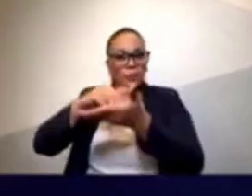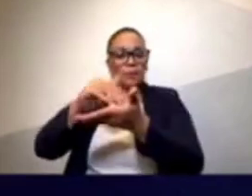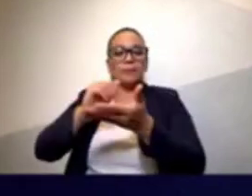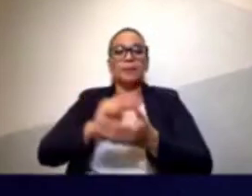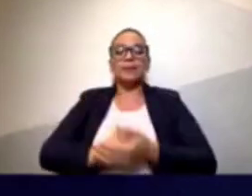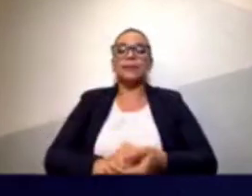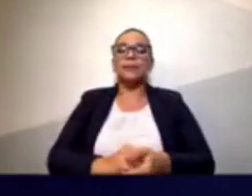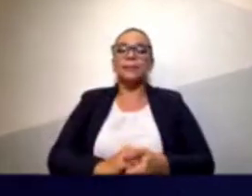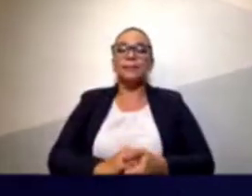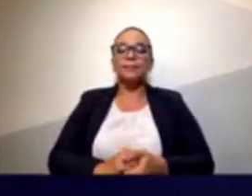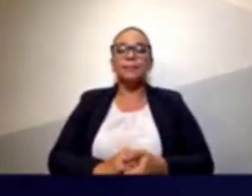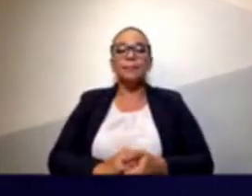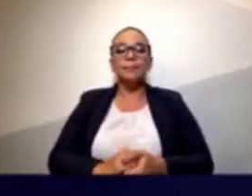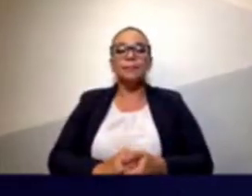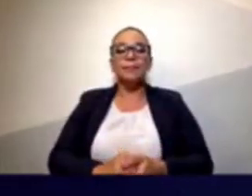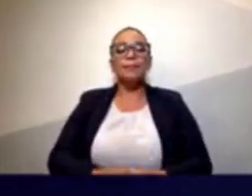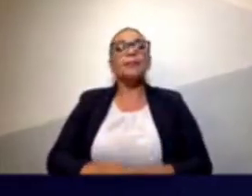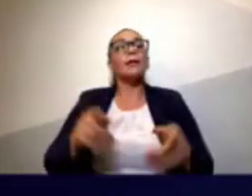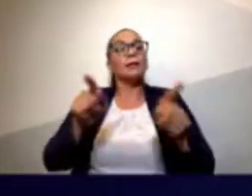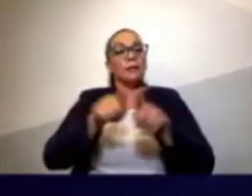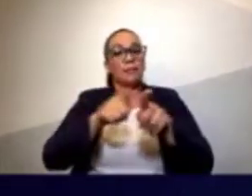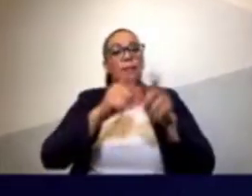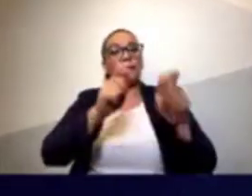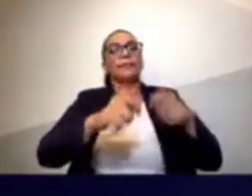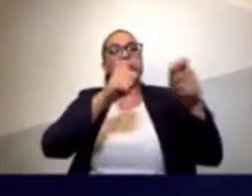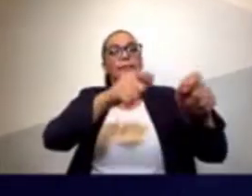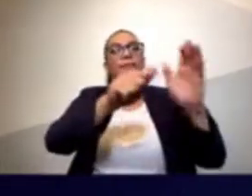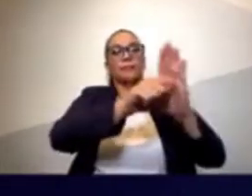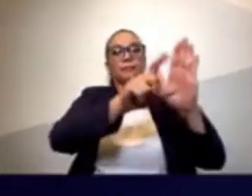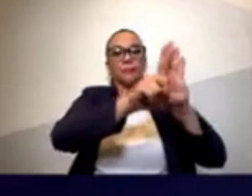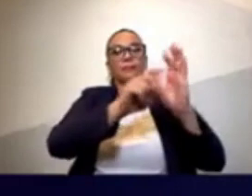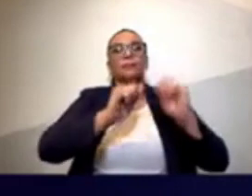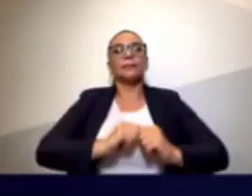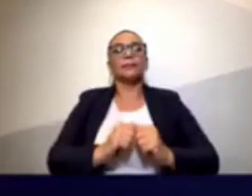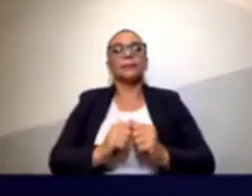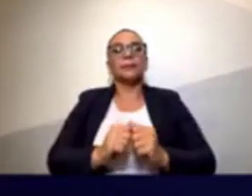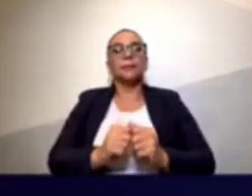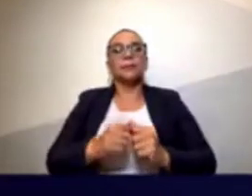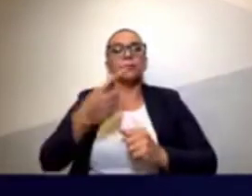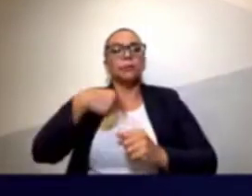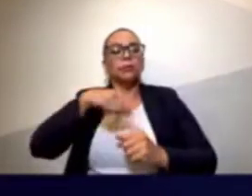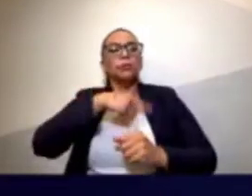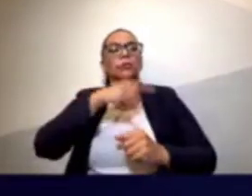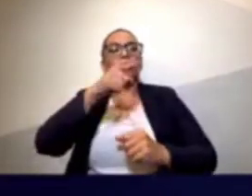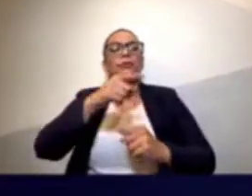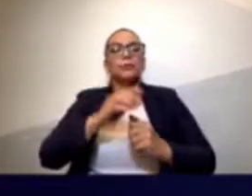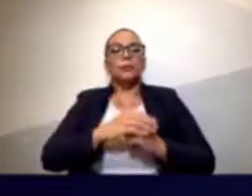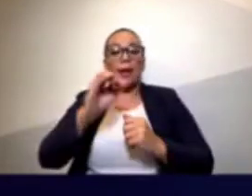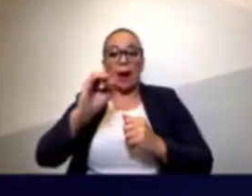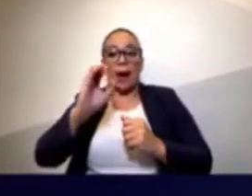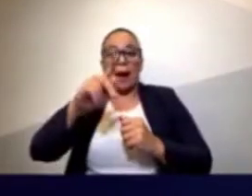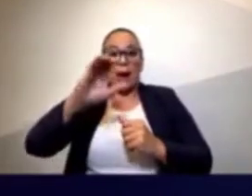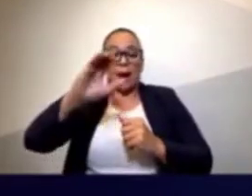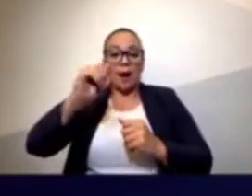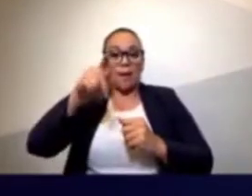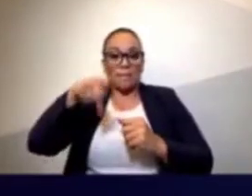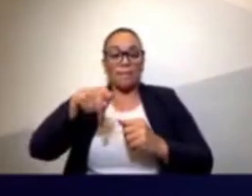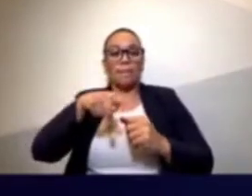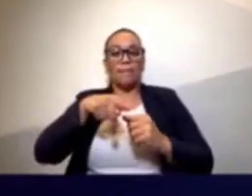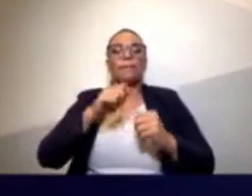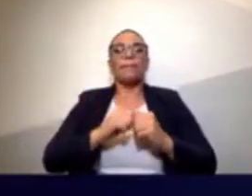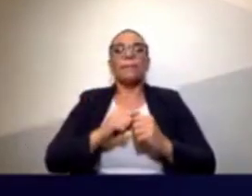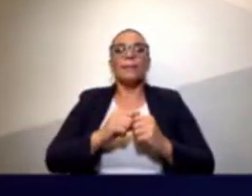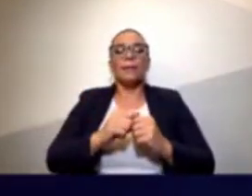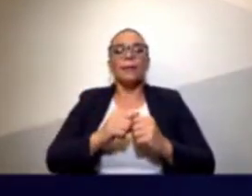También está en la Asamblea Legislativa un proyecto de ley para capitalizar la CAF. ¿Qué es la CAF? Es la Corporación Andina de Fomento,